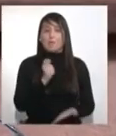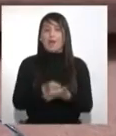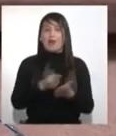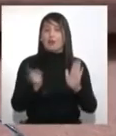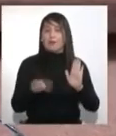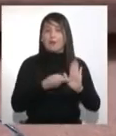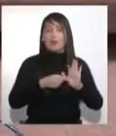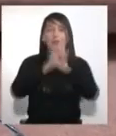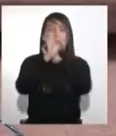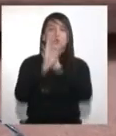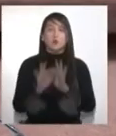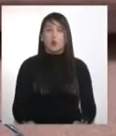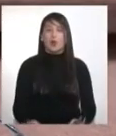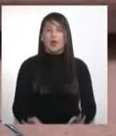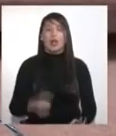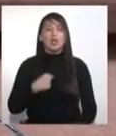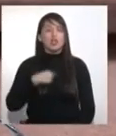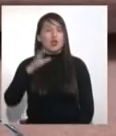impuestos